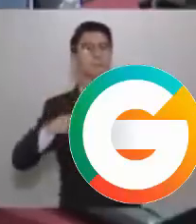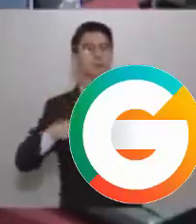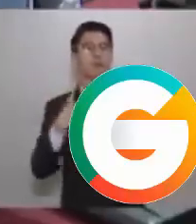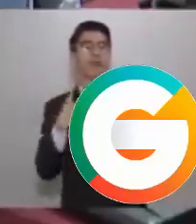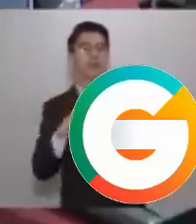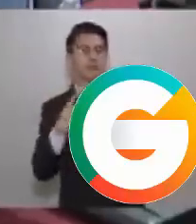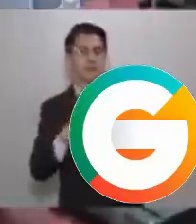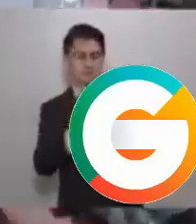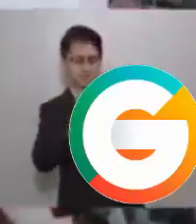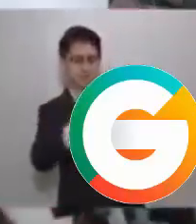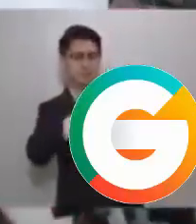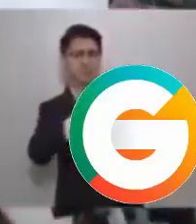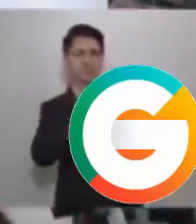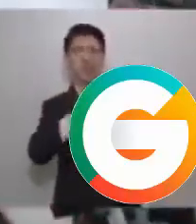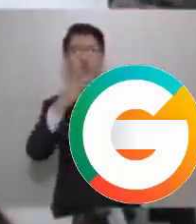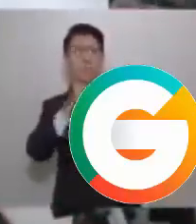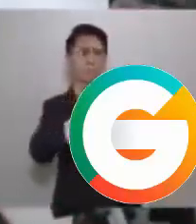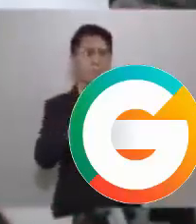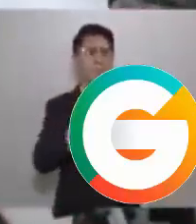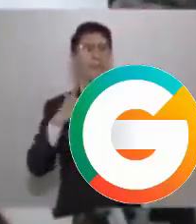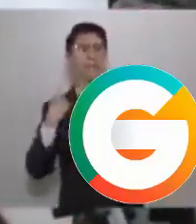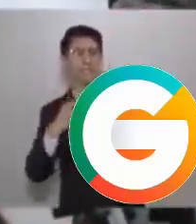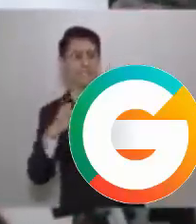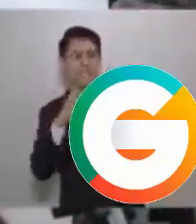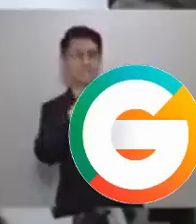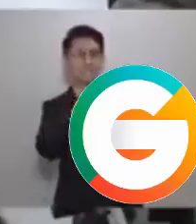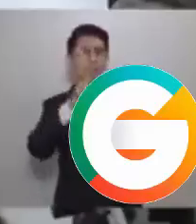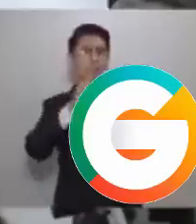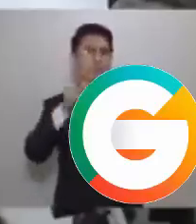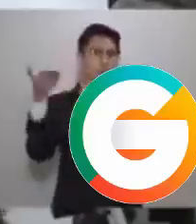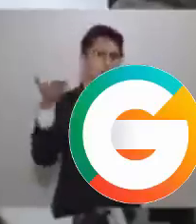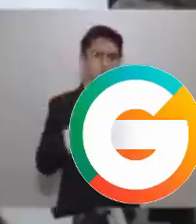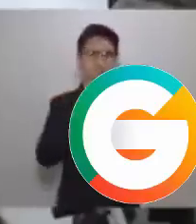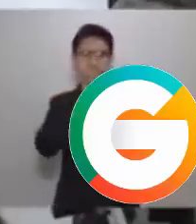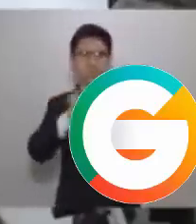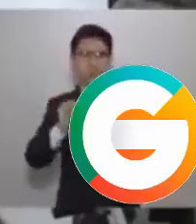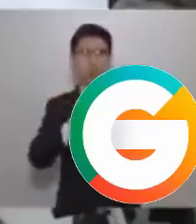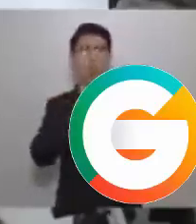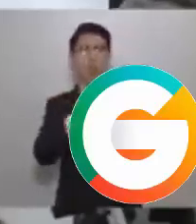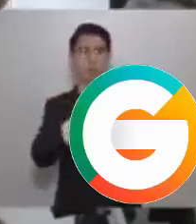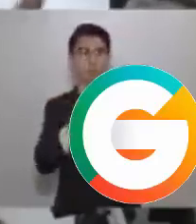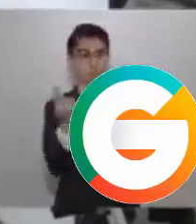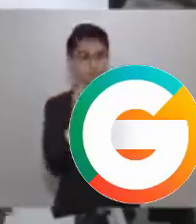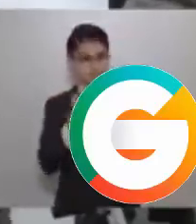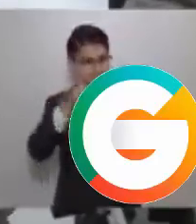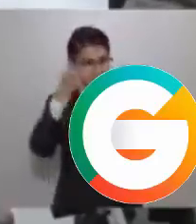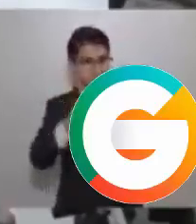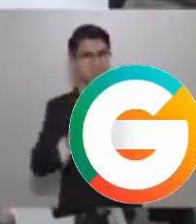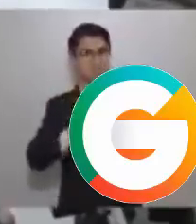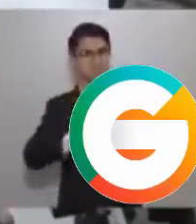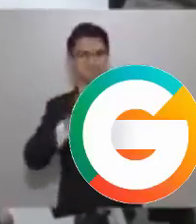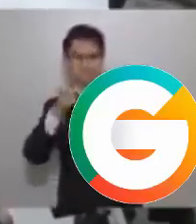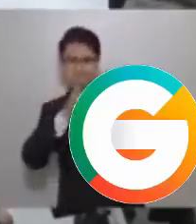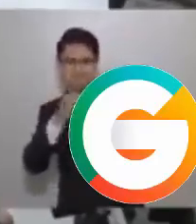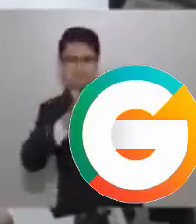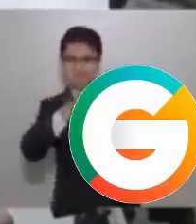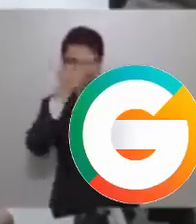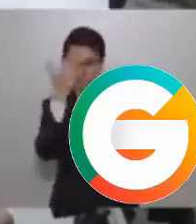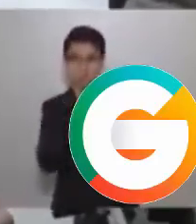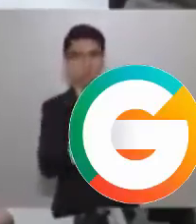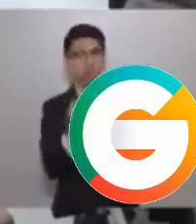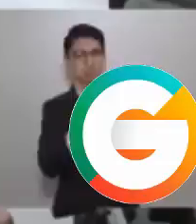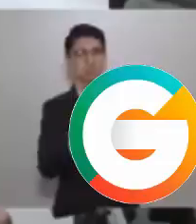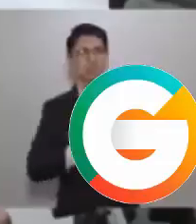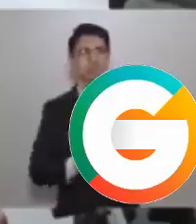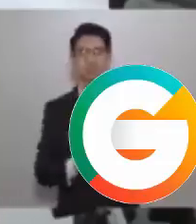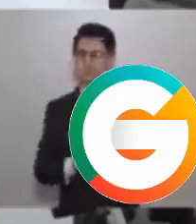cuentas, sí se mantuvo una comunicación con el alcalde, en primero de cuentas con nuestra gobernadora y con el secretario aquí presente.